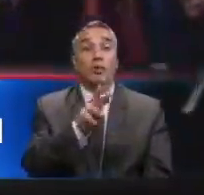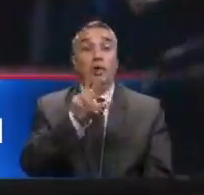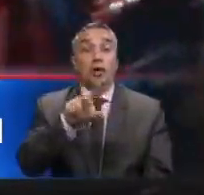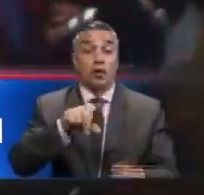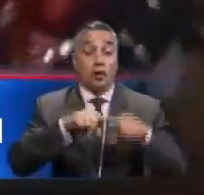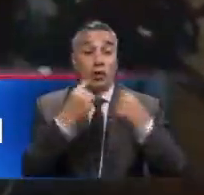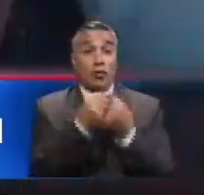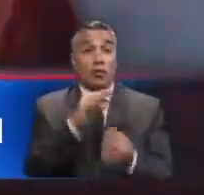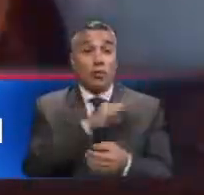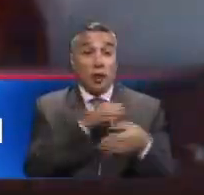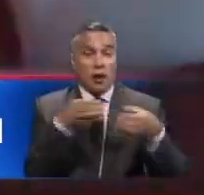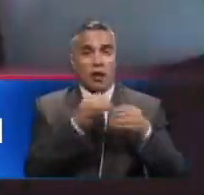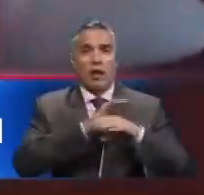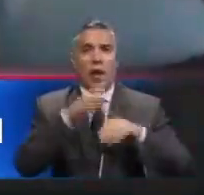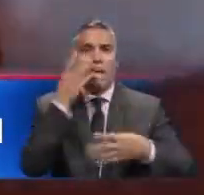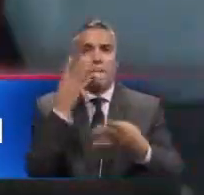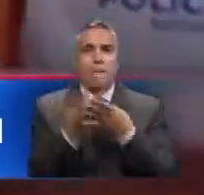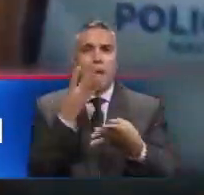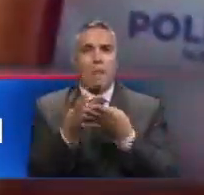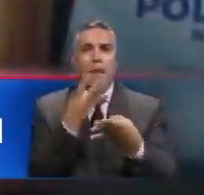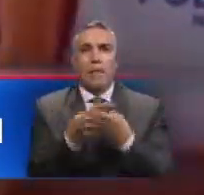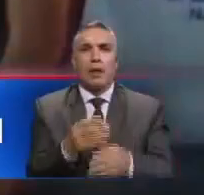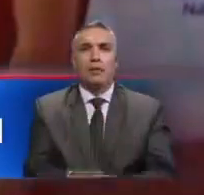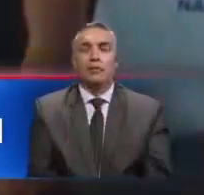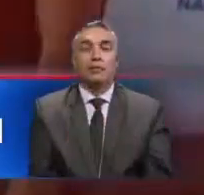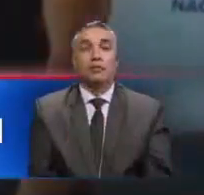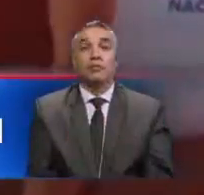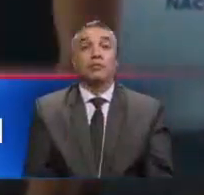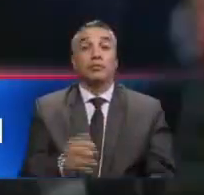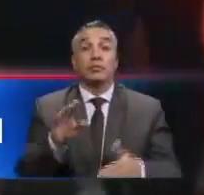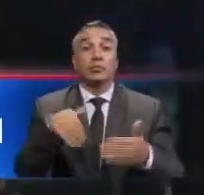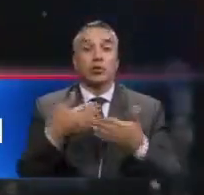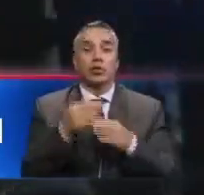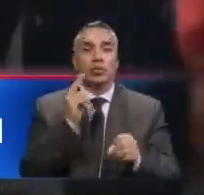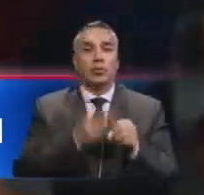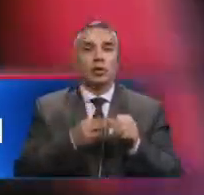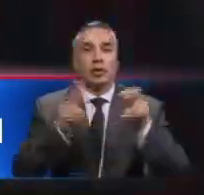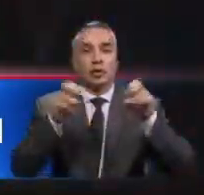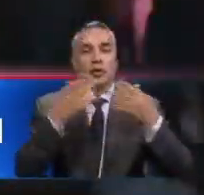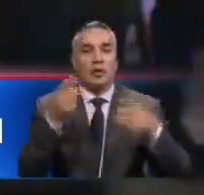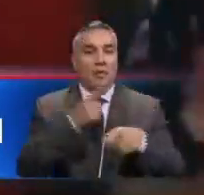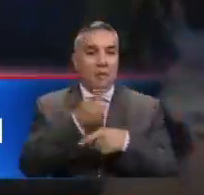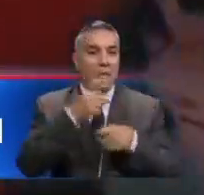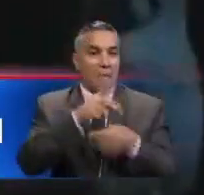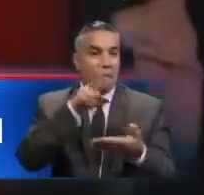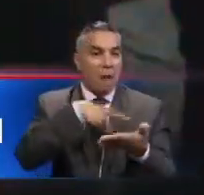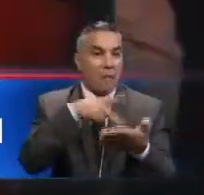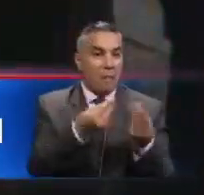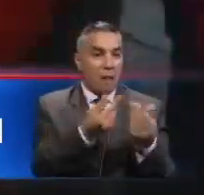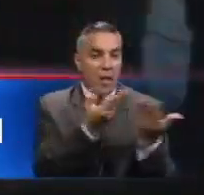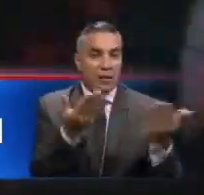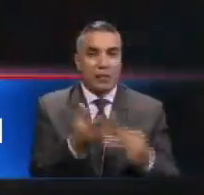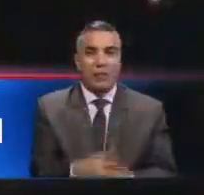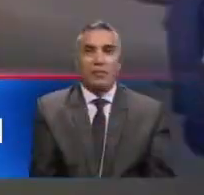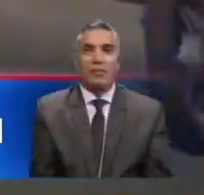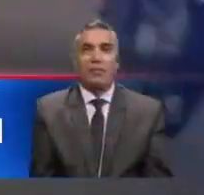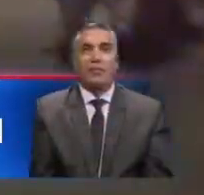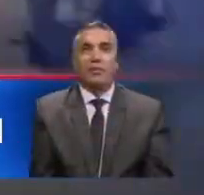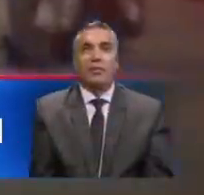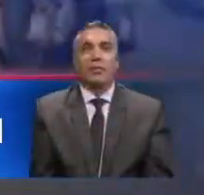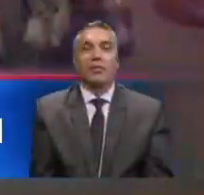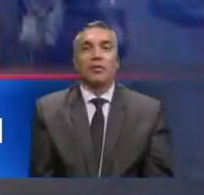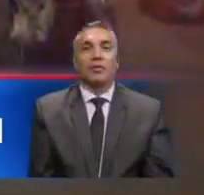bandas delictivas que han sido capturados, los que en su mayoría participaban en el delito de extorsión. Hemos realizado